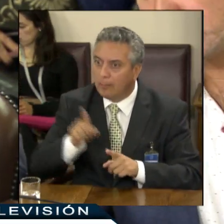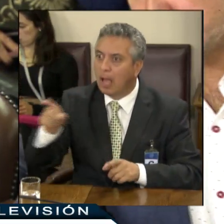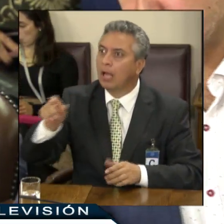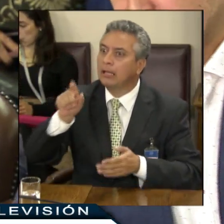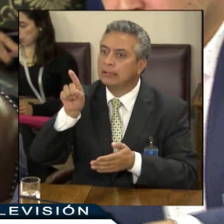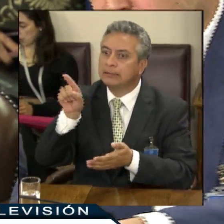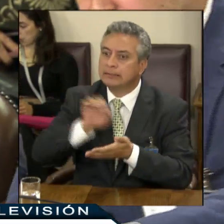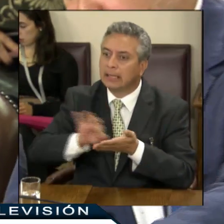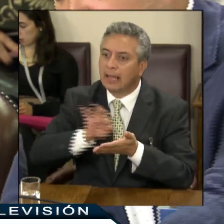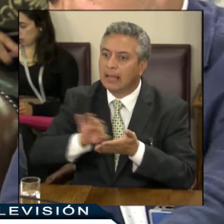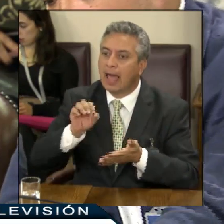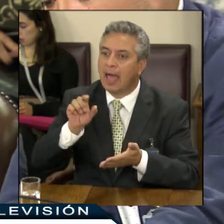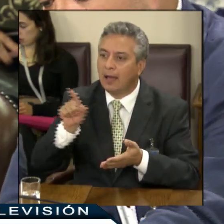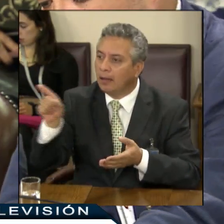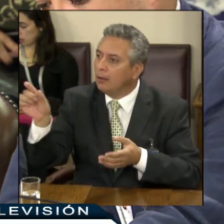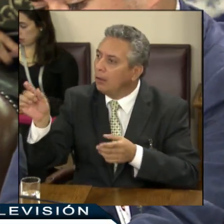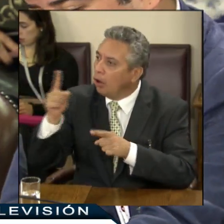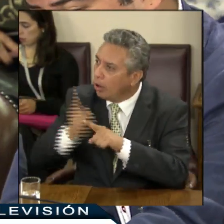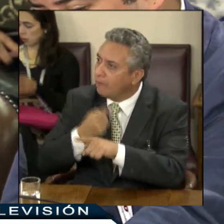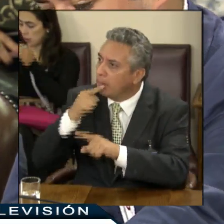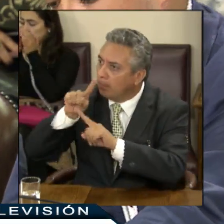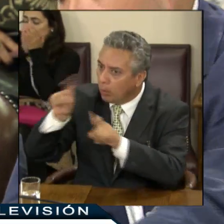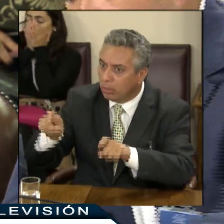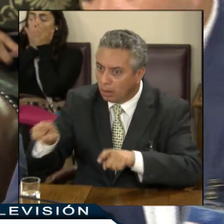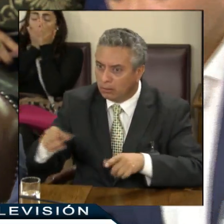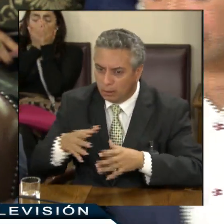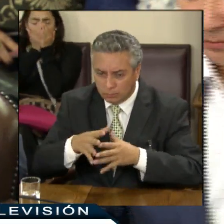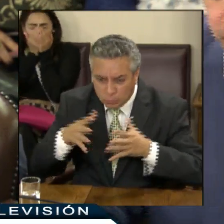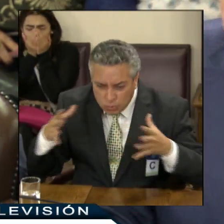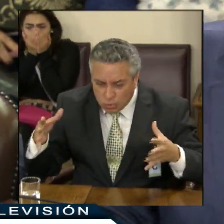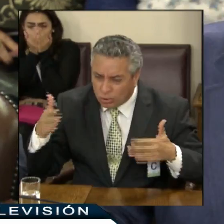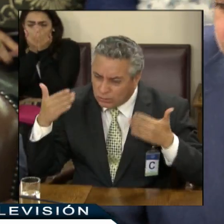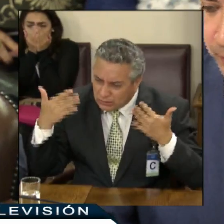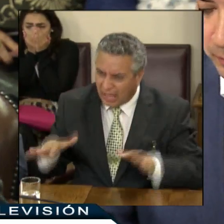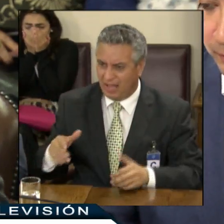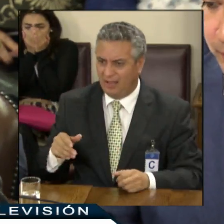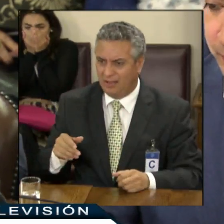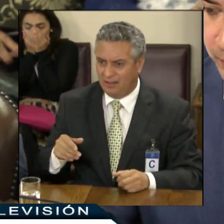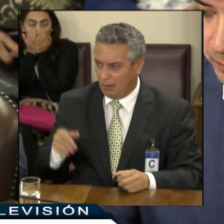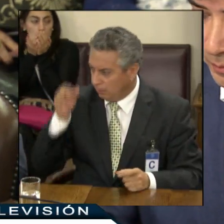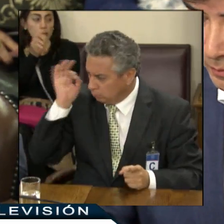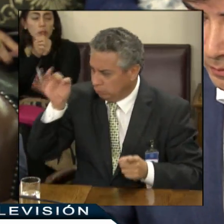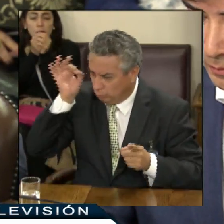diga algo tan pequeño digamos después de tanta eh